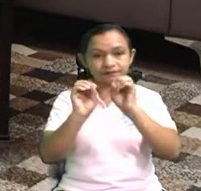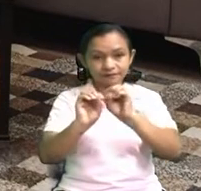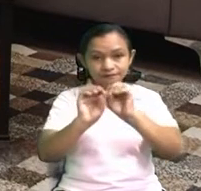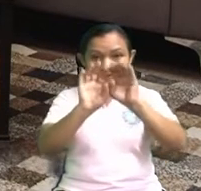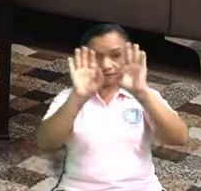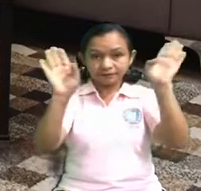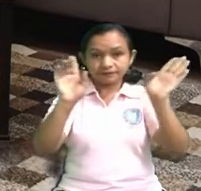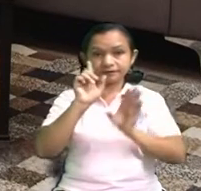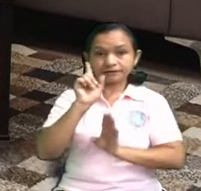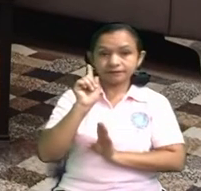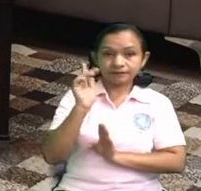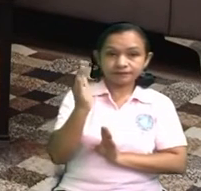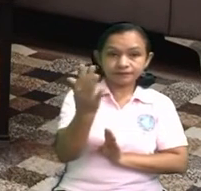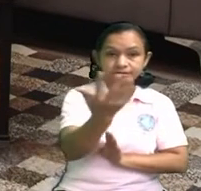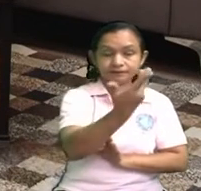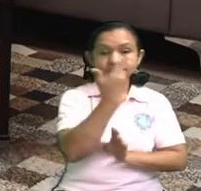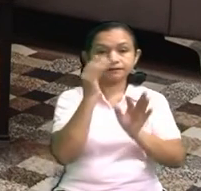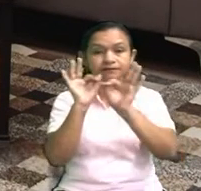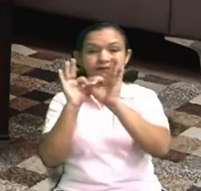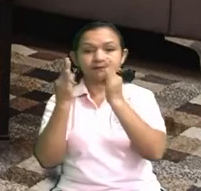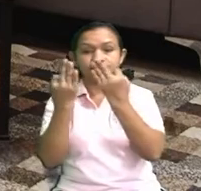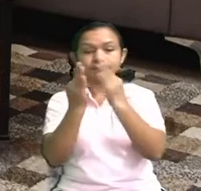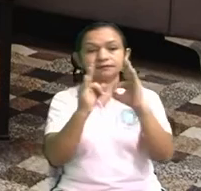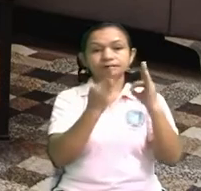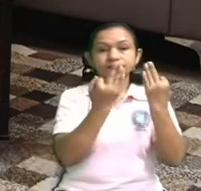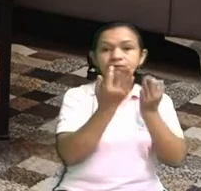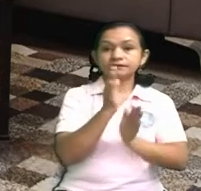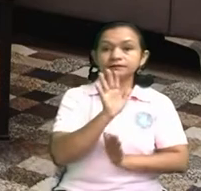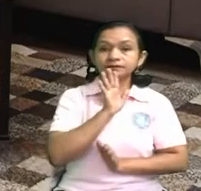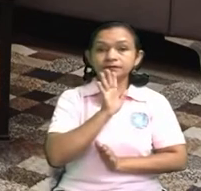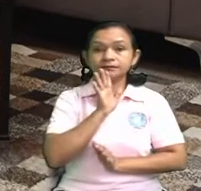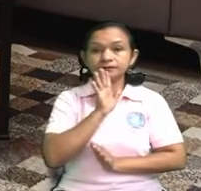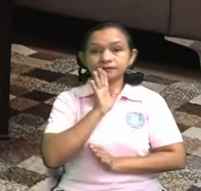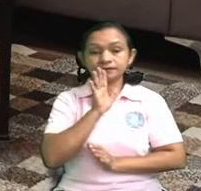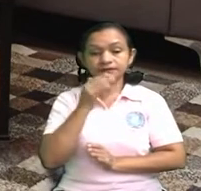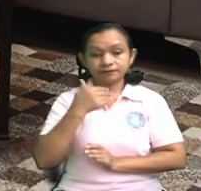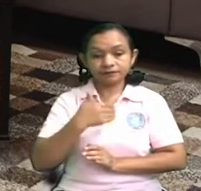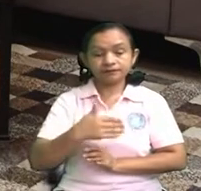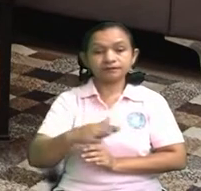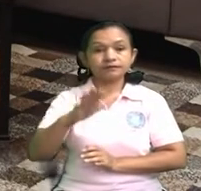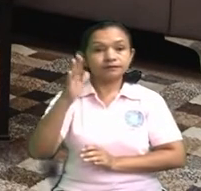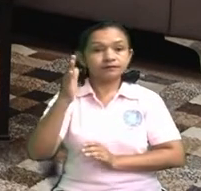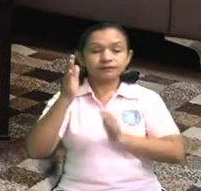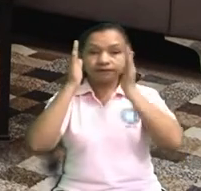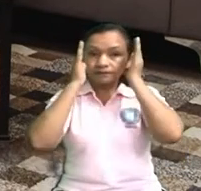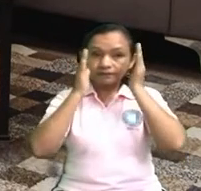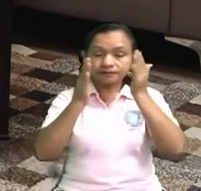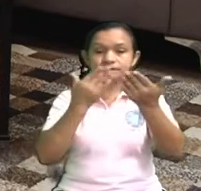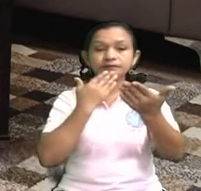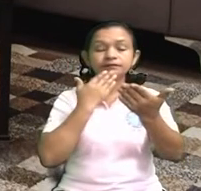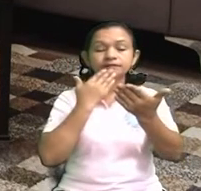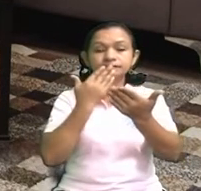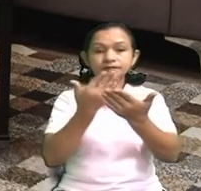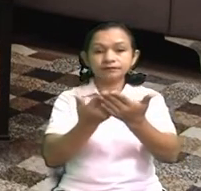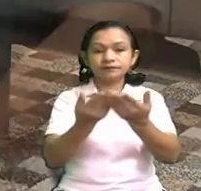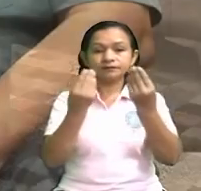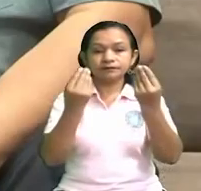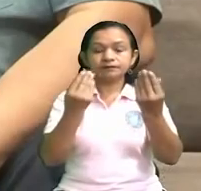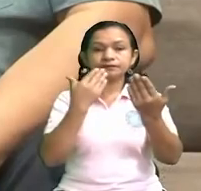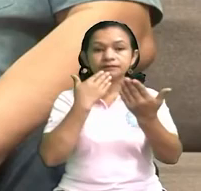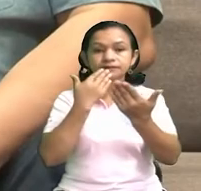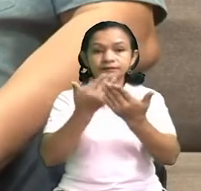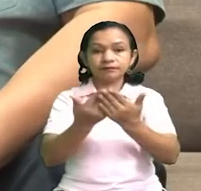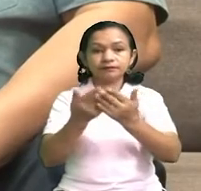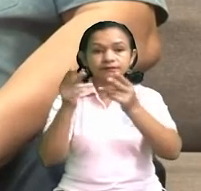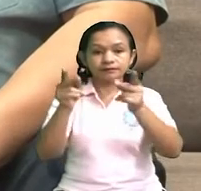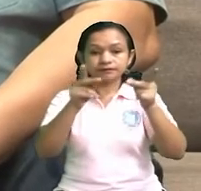familia que sintoniza el canal parlamentario, que lo están viendo, que lo escuchan. Agradecer siempre la gentileza